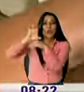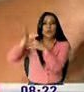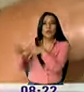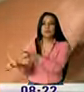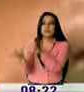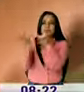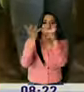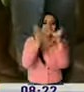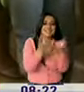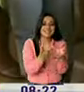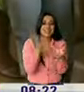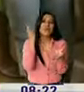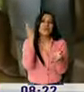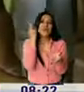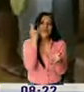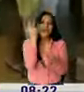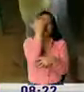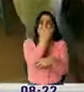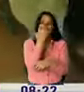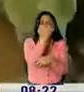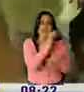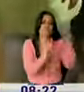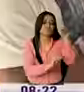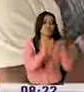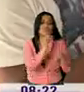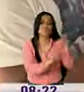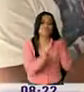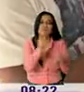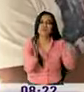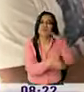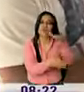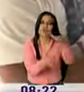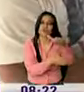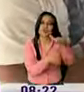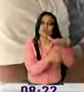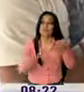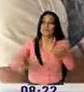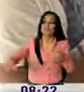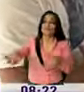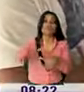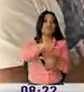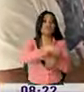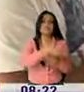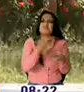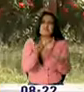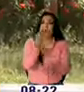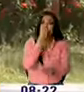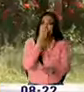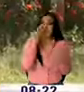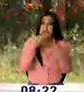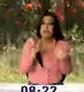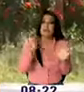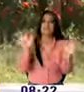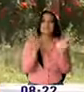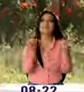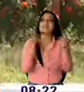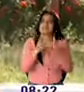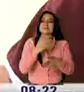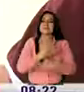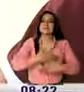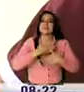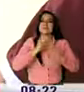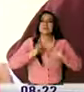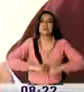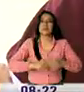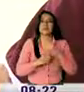esmeraldeñas preparen nuestro crustáceo, les contamos que a Vuelta Larga no solo se viene a comer, pues también a disfrutar. Bote para